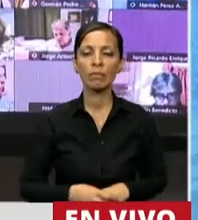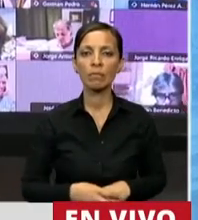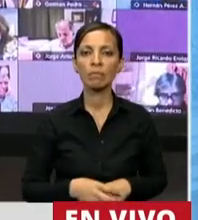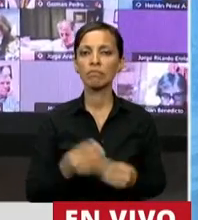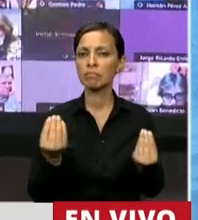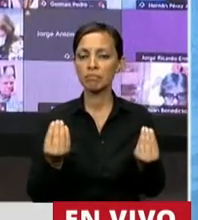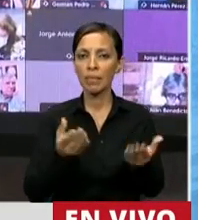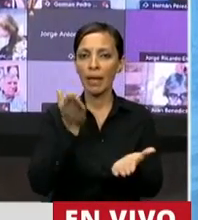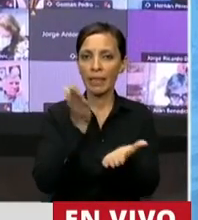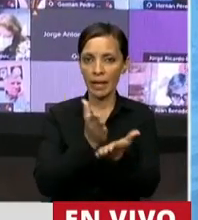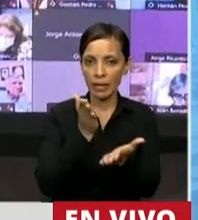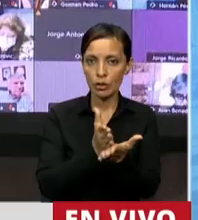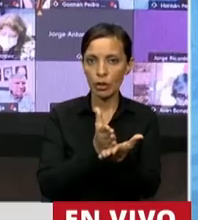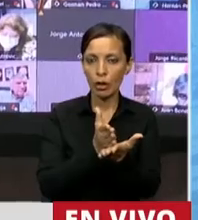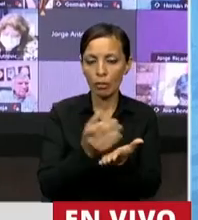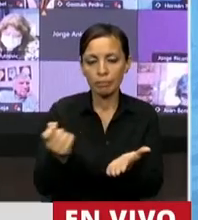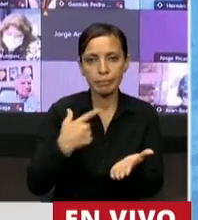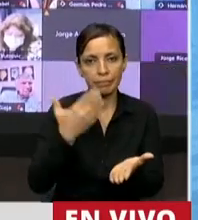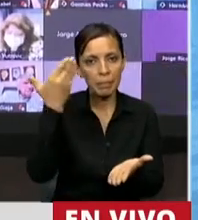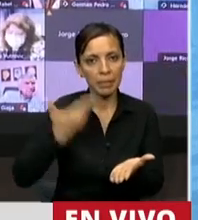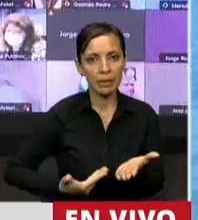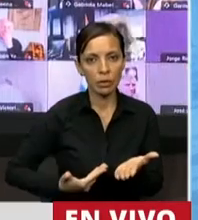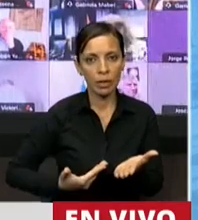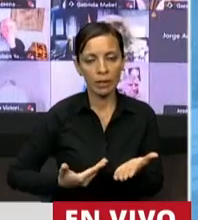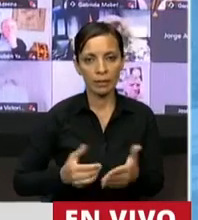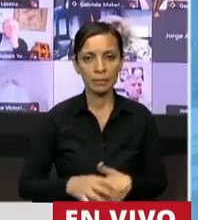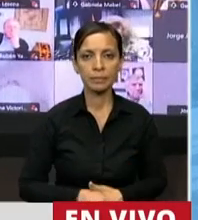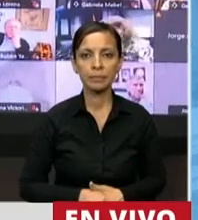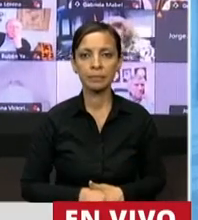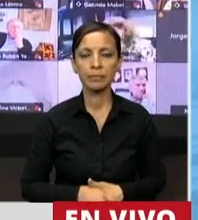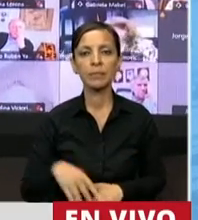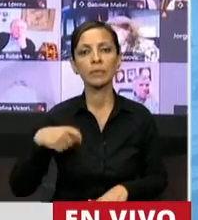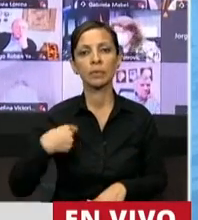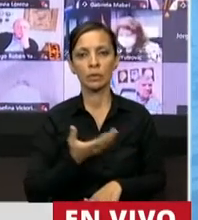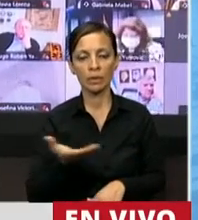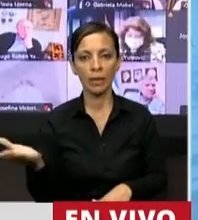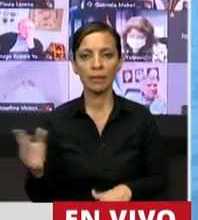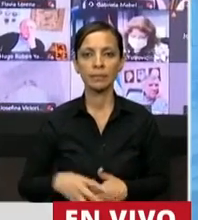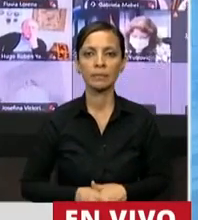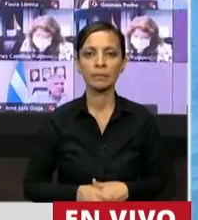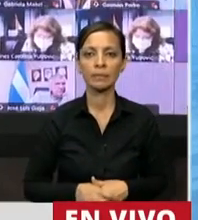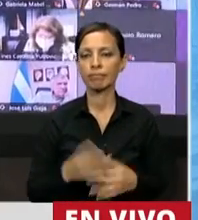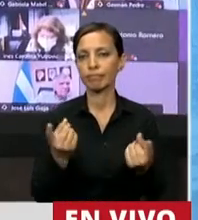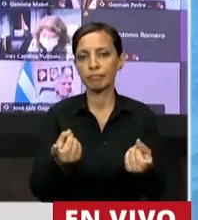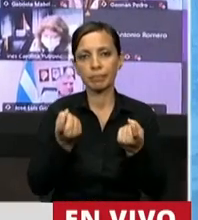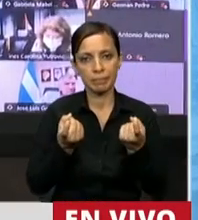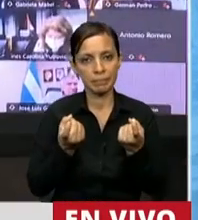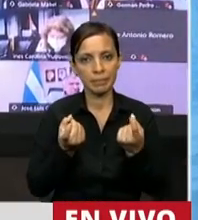es un derecho personal y social esencial